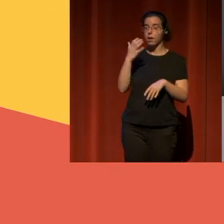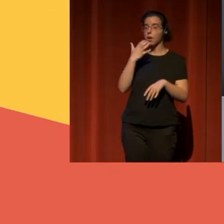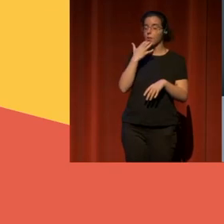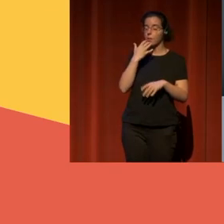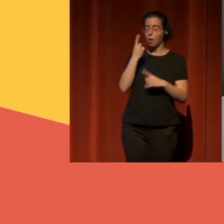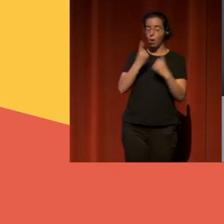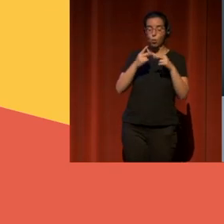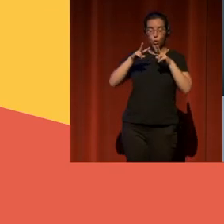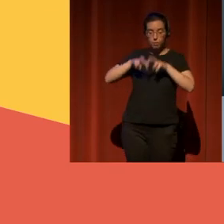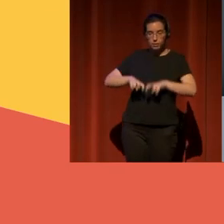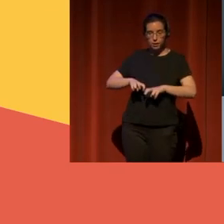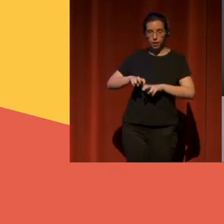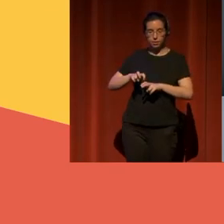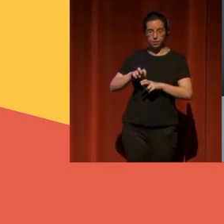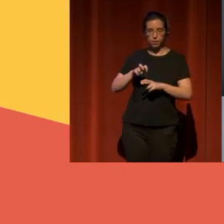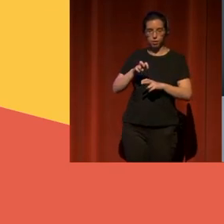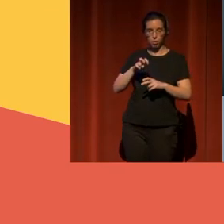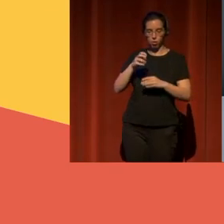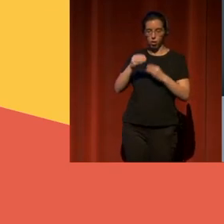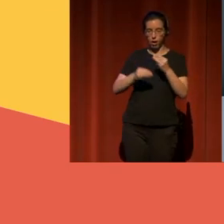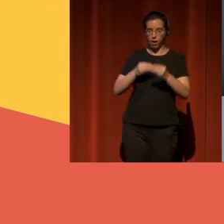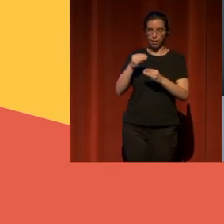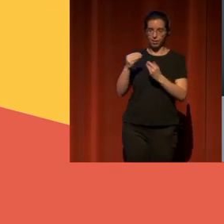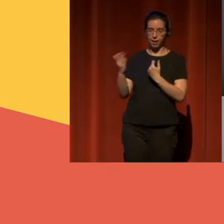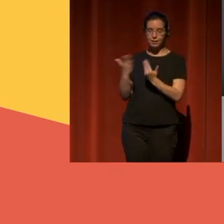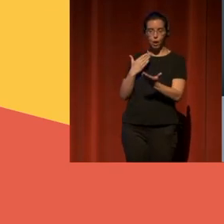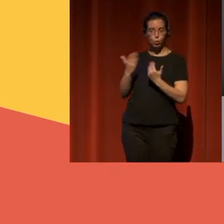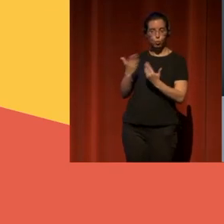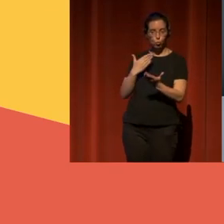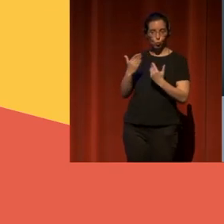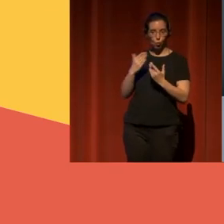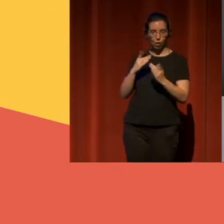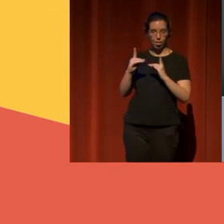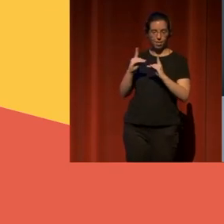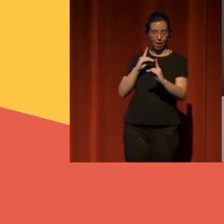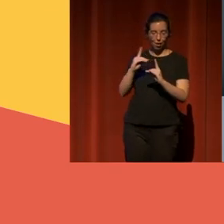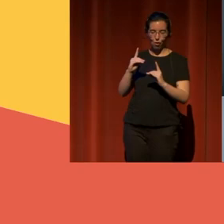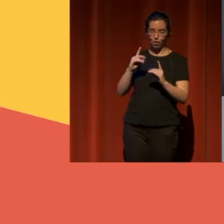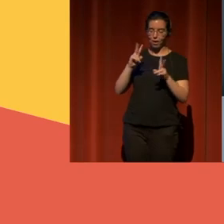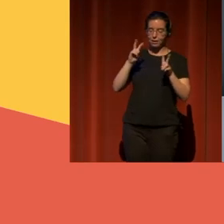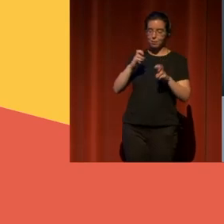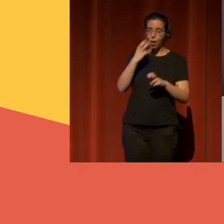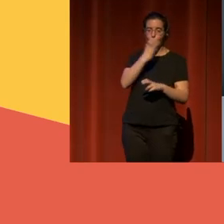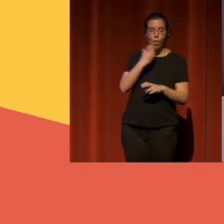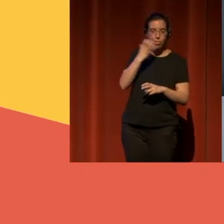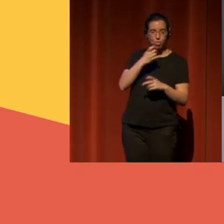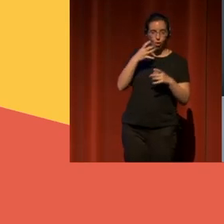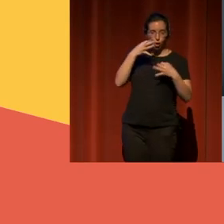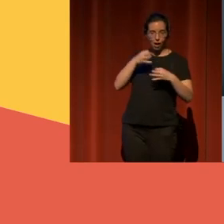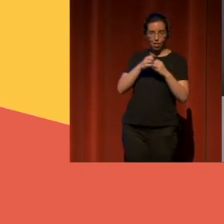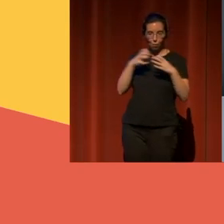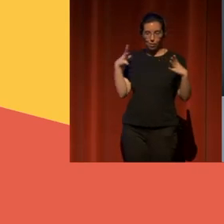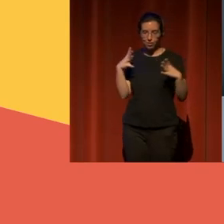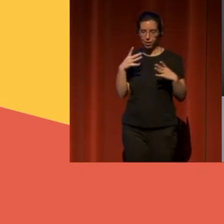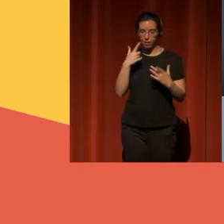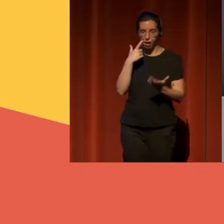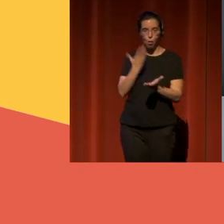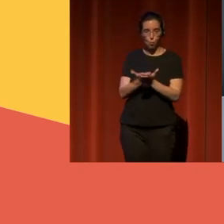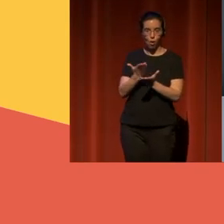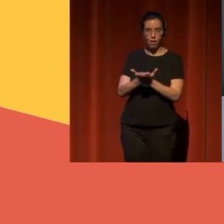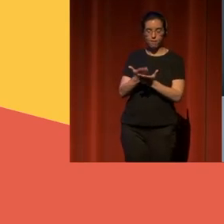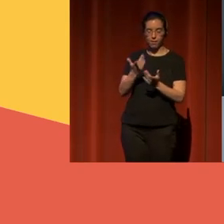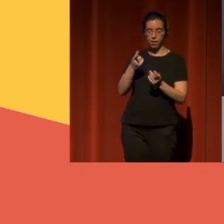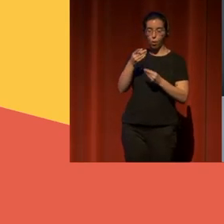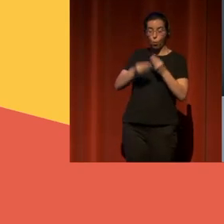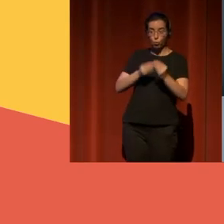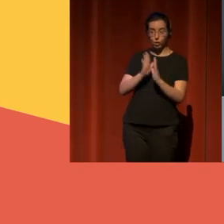investigaciones realizadas en tertulias dialógicas con cuentos con realidad aumentada que han demostrado cómo el uso de estos libros puede suponer